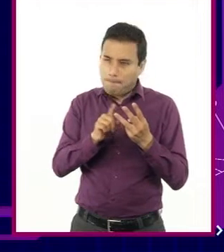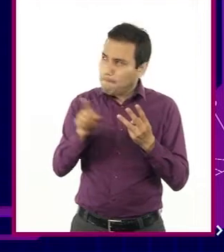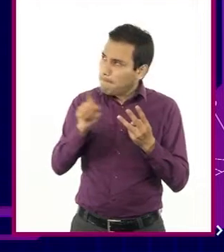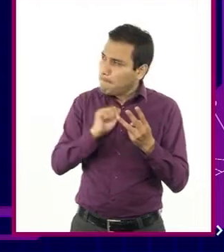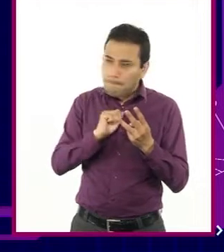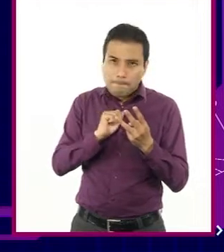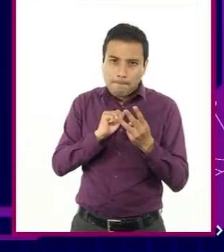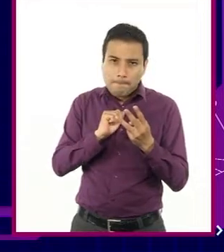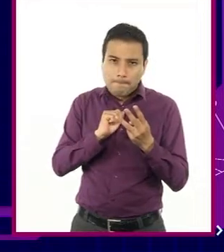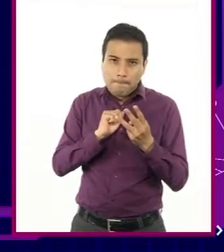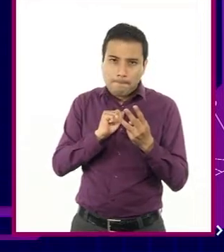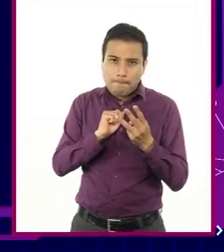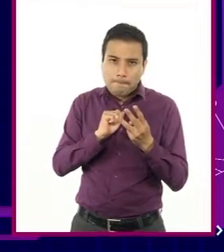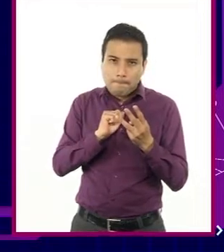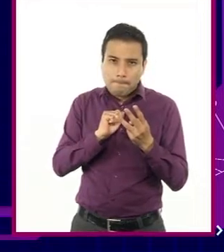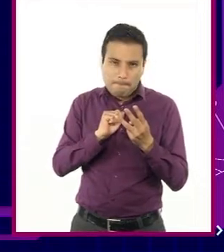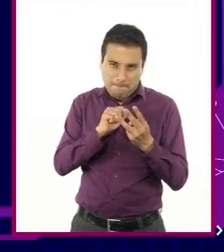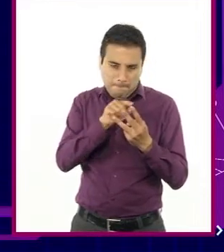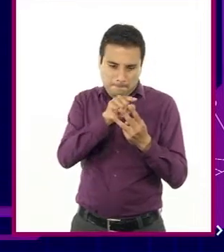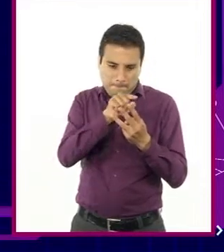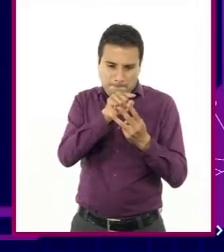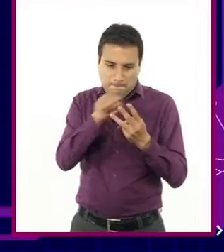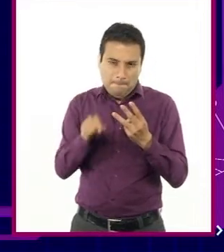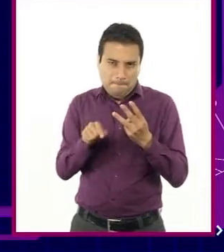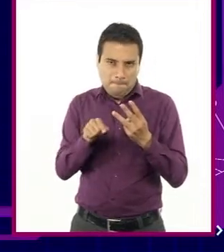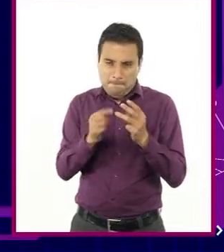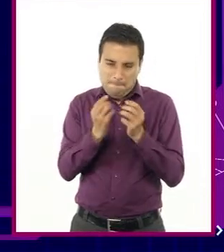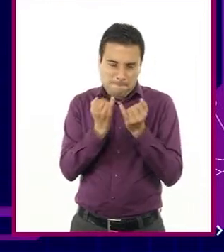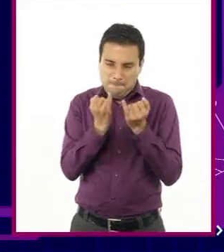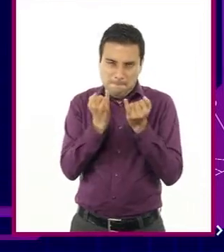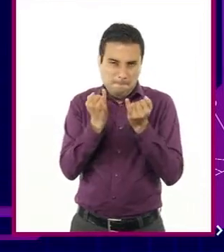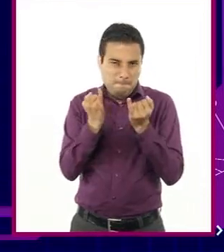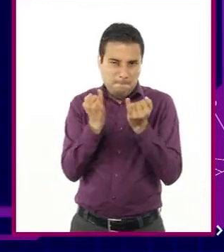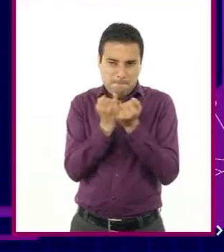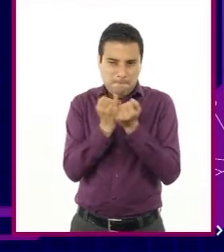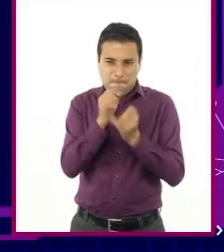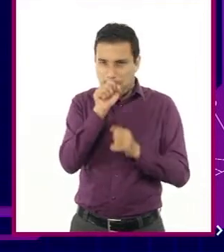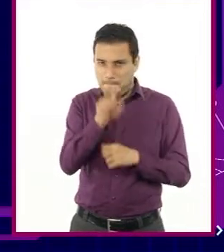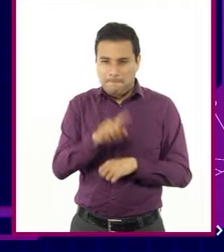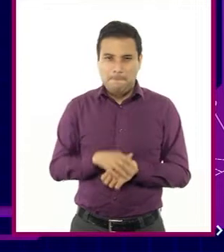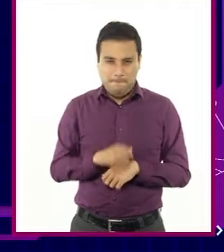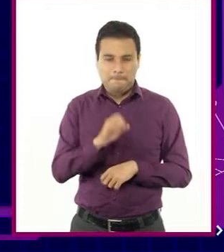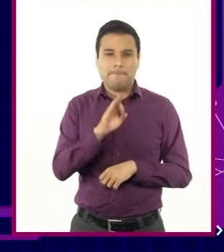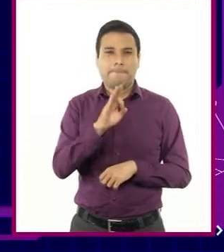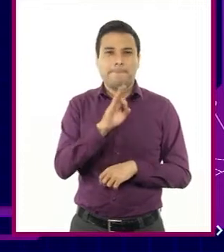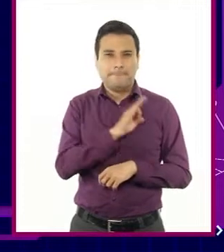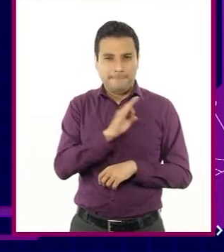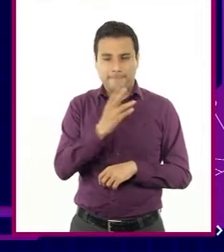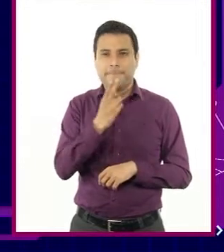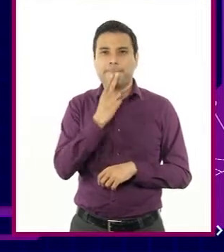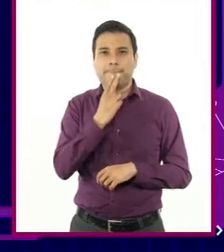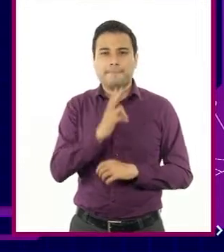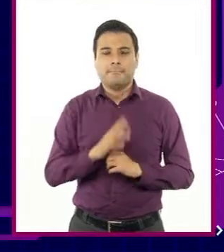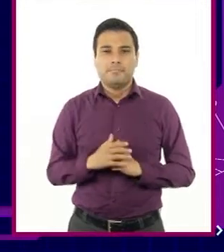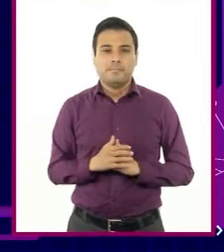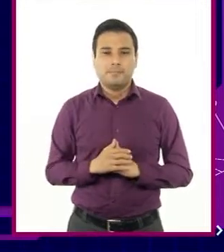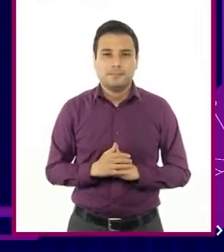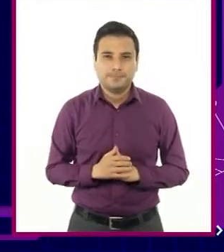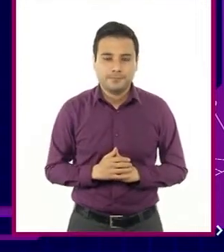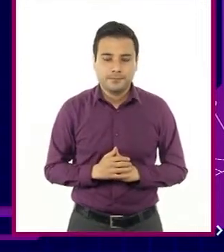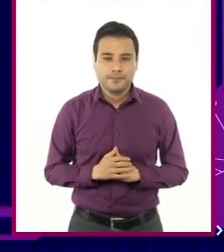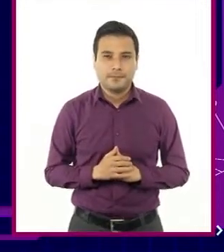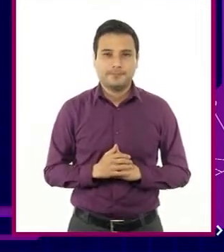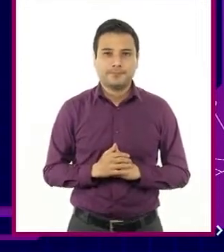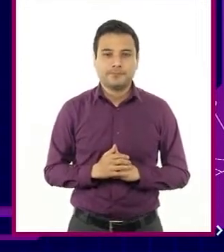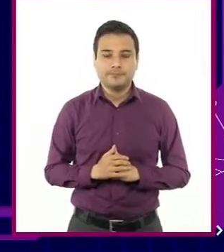914.4 milímetros. Cualquiera de las equivalencias anteriores se puede utilizar para realizar conversiones, según la unidad